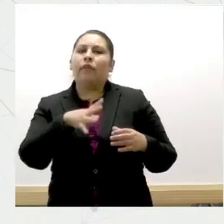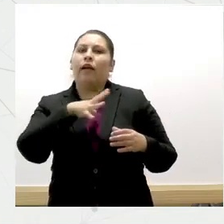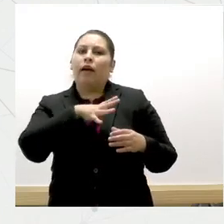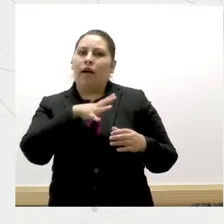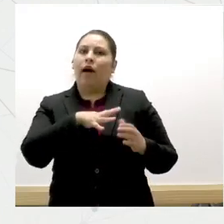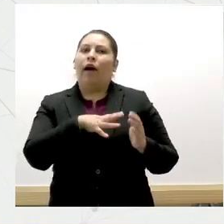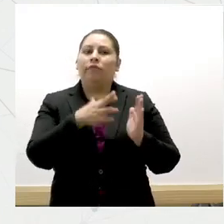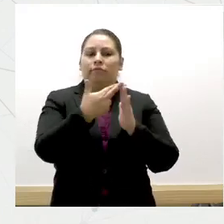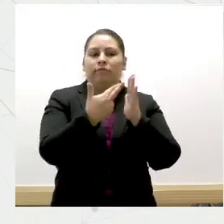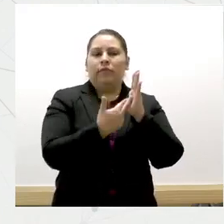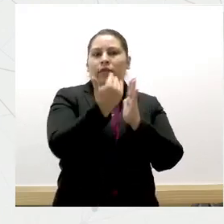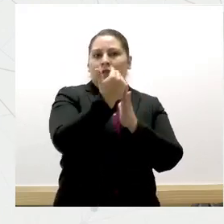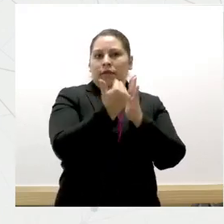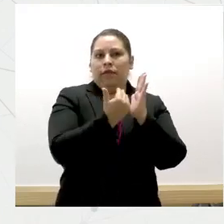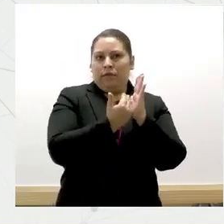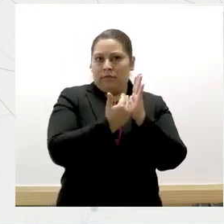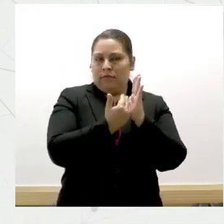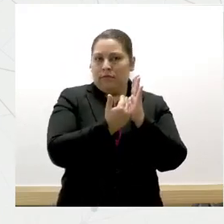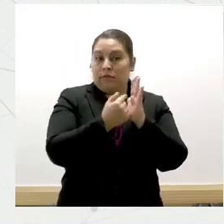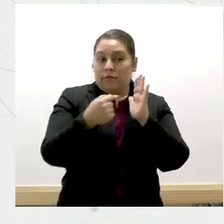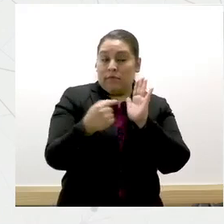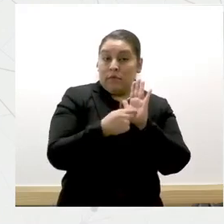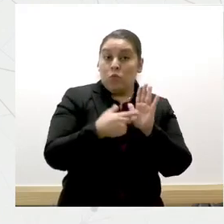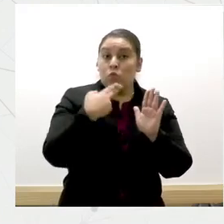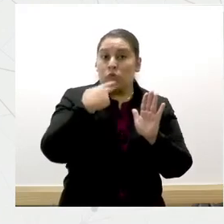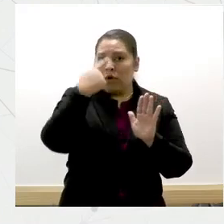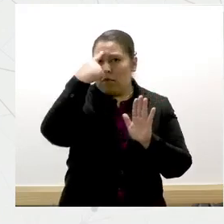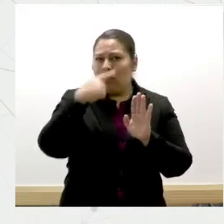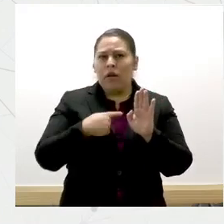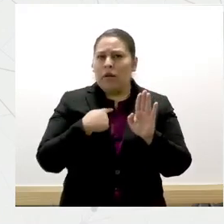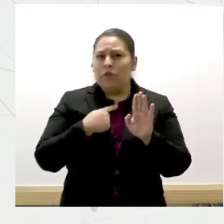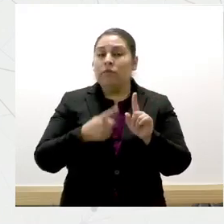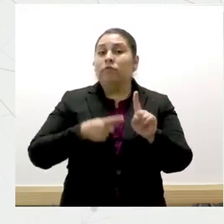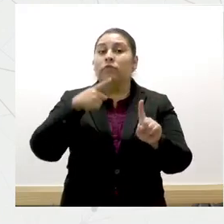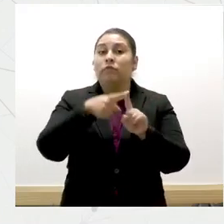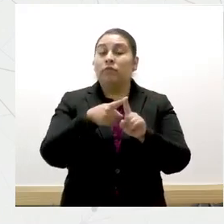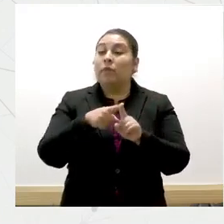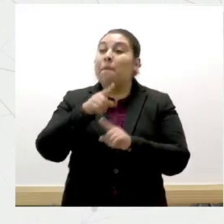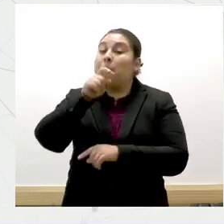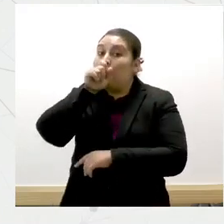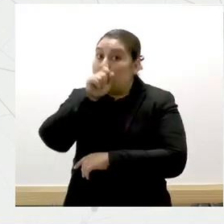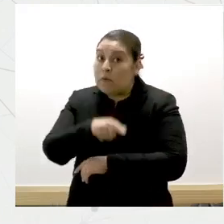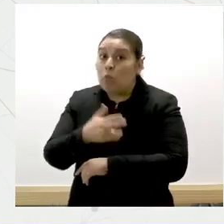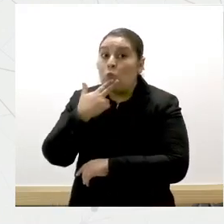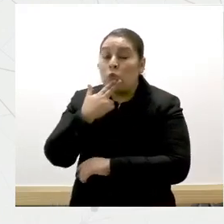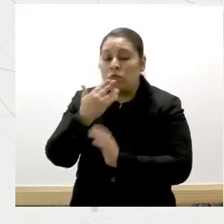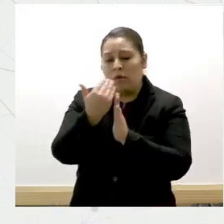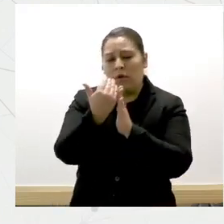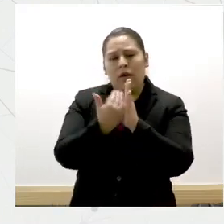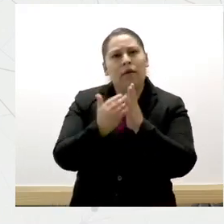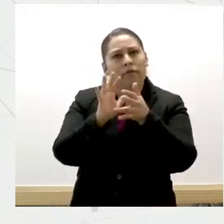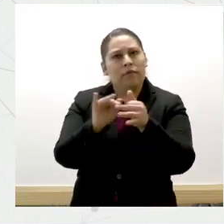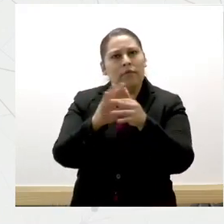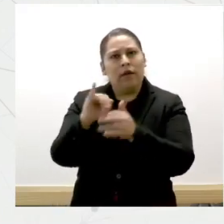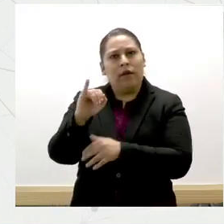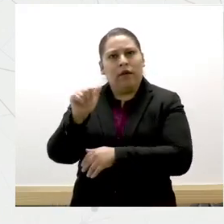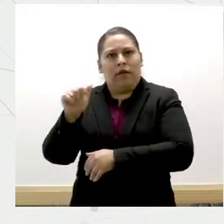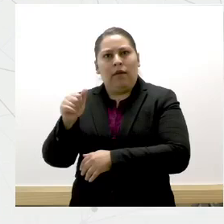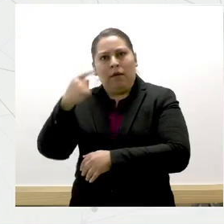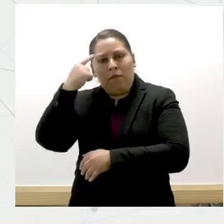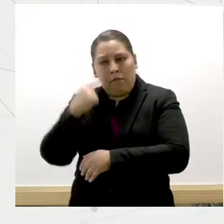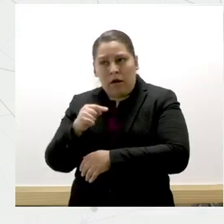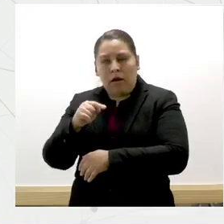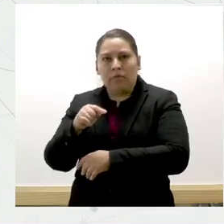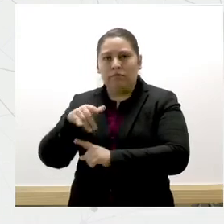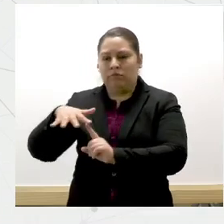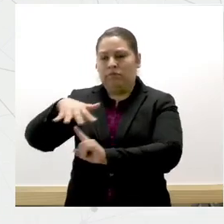que a modo de soft law, ¿no?, lo que pretende precisamente es asegurarse de que la inteligencia artificial parte de un uso centrado en la persona y